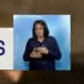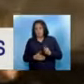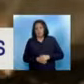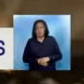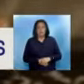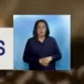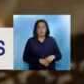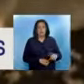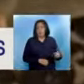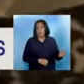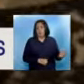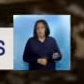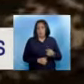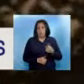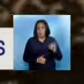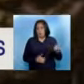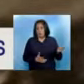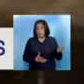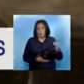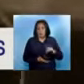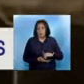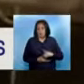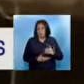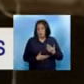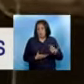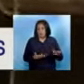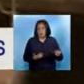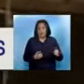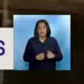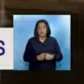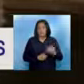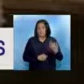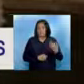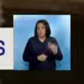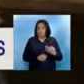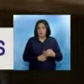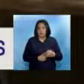y otra vez,